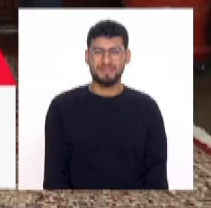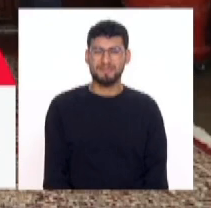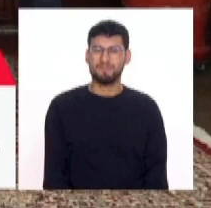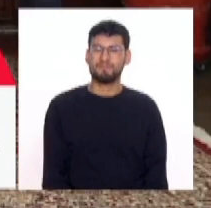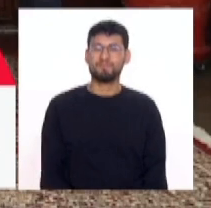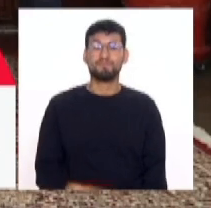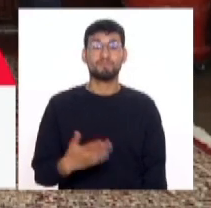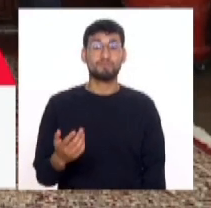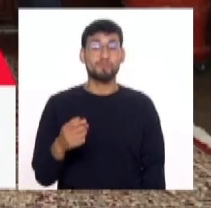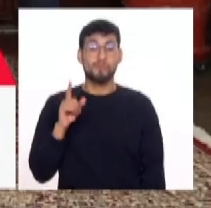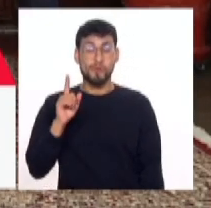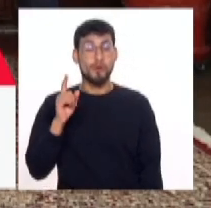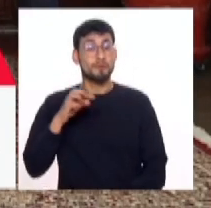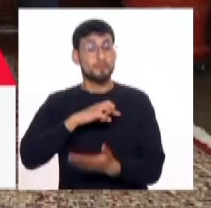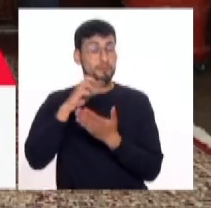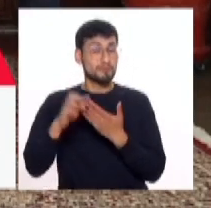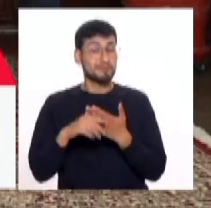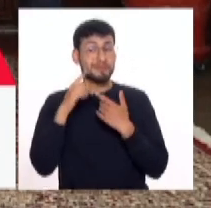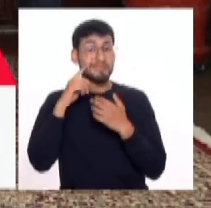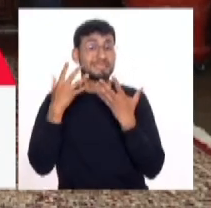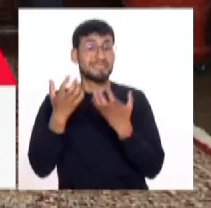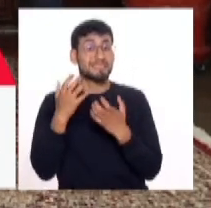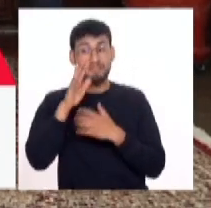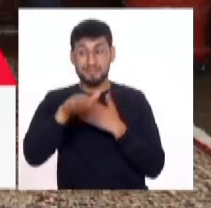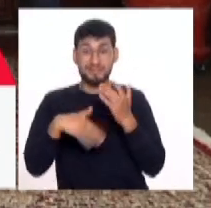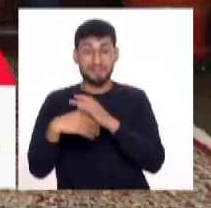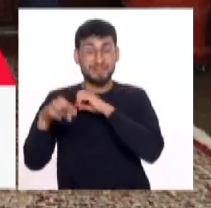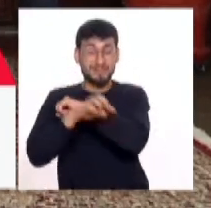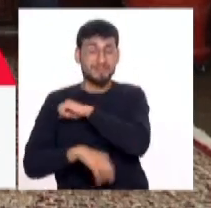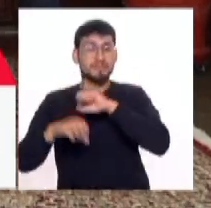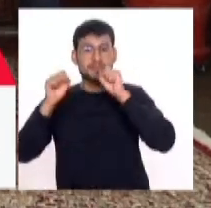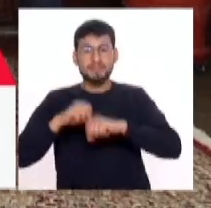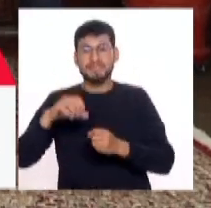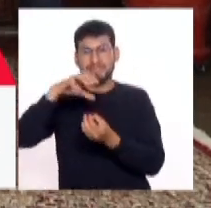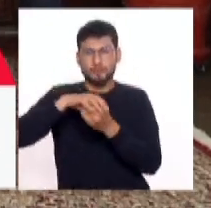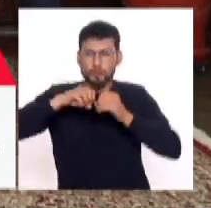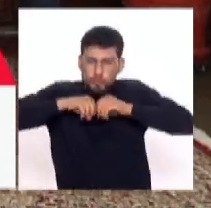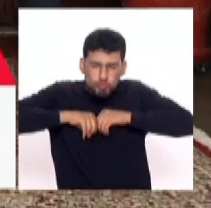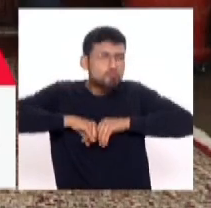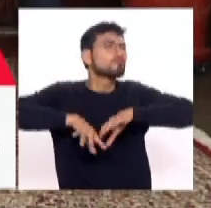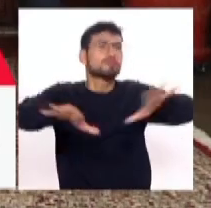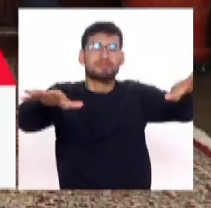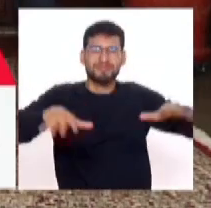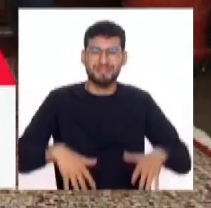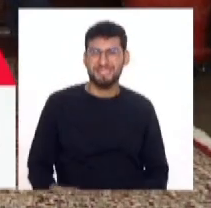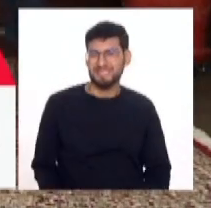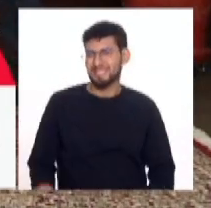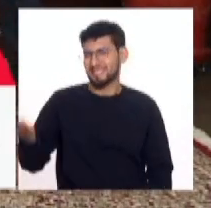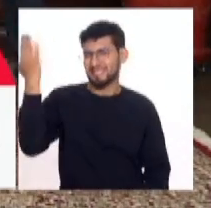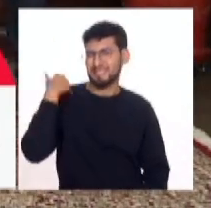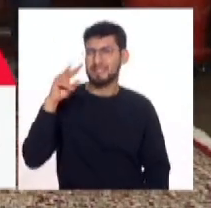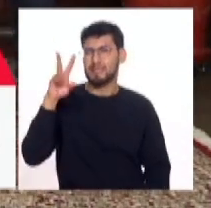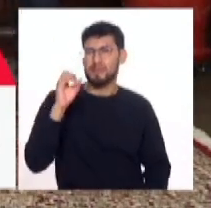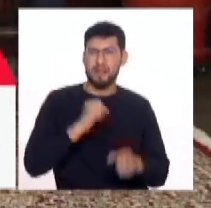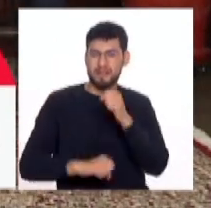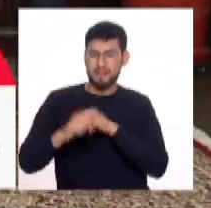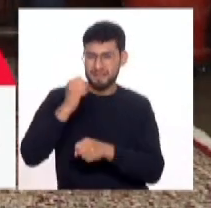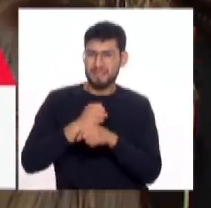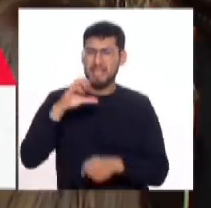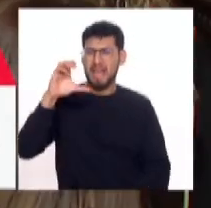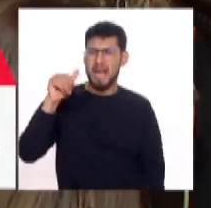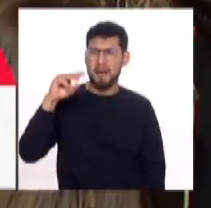Lo que respecta a uno de los proyectos más esperados por todo el país, la masificación del gas. Hace más de 20 años que existe